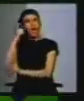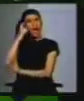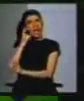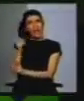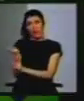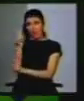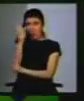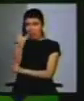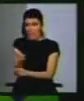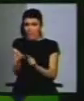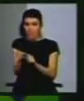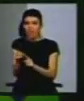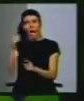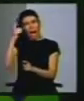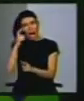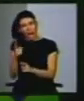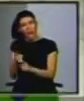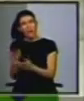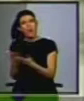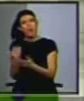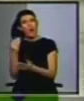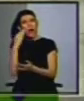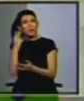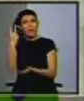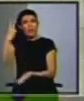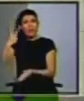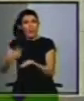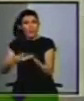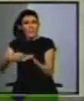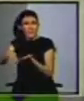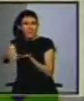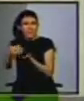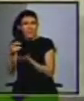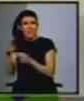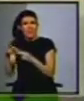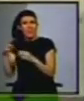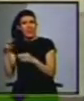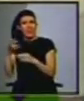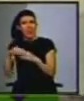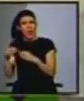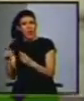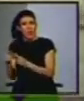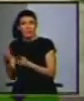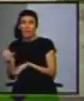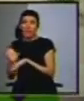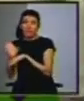para entregarle el equivalente a 2 millones de dólares y jamás chequear que el dinero